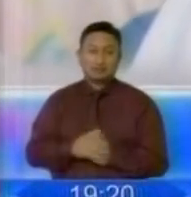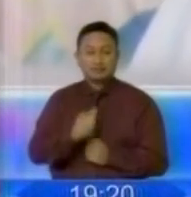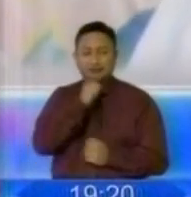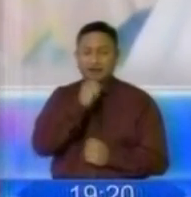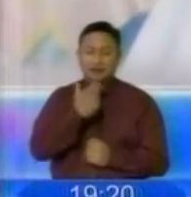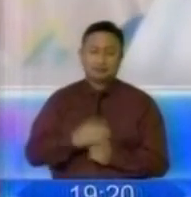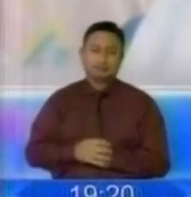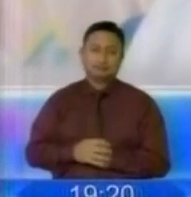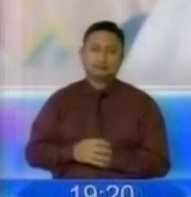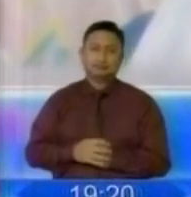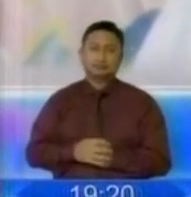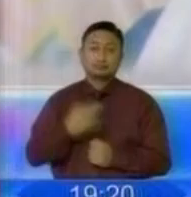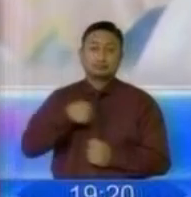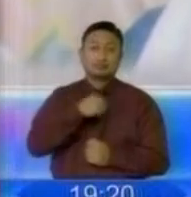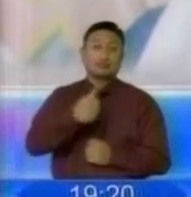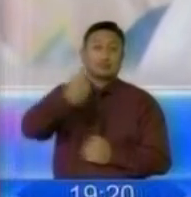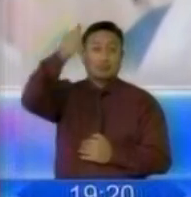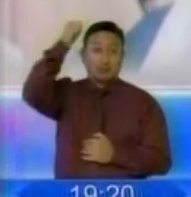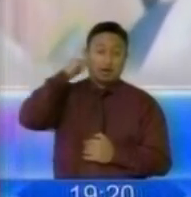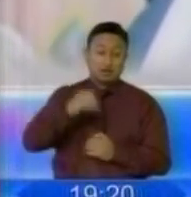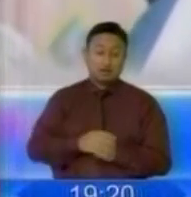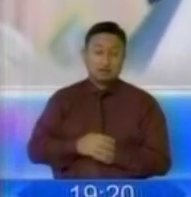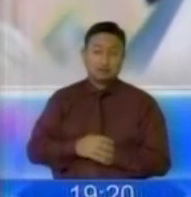apoyo. Nosotros ayer mismo